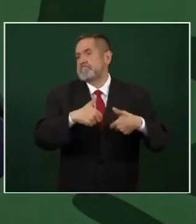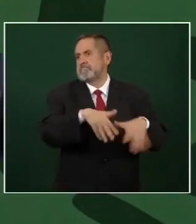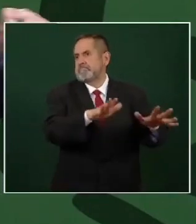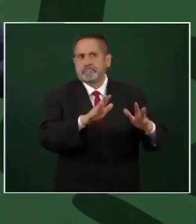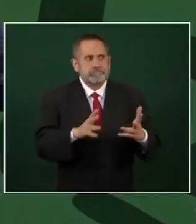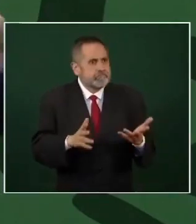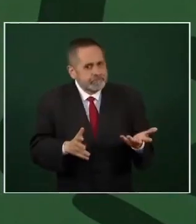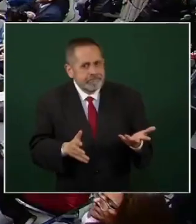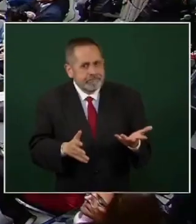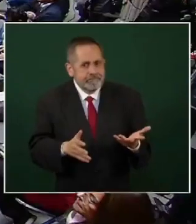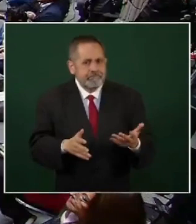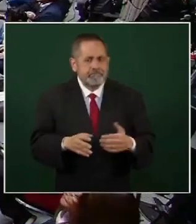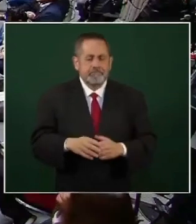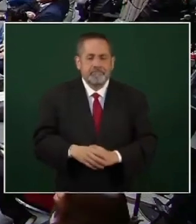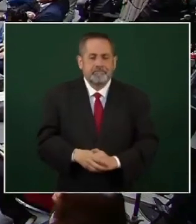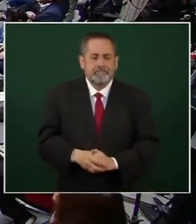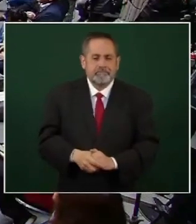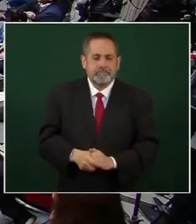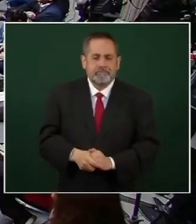a